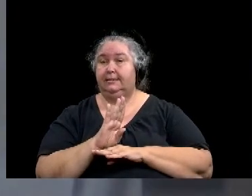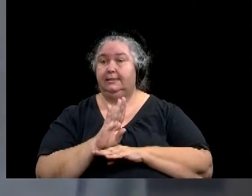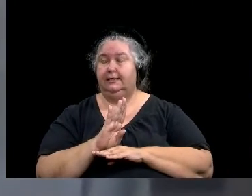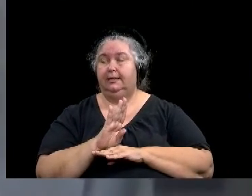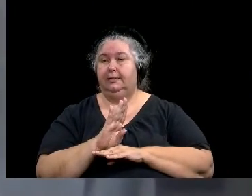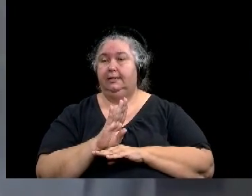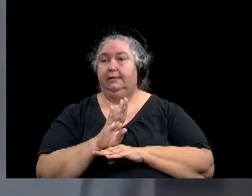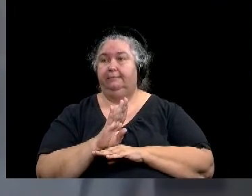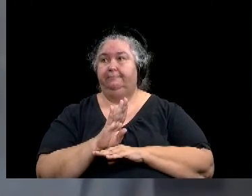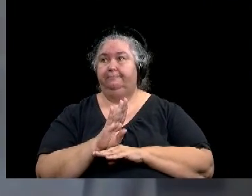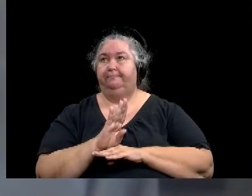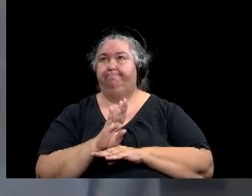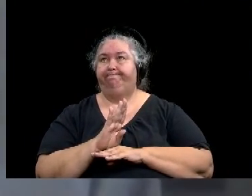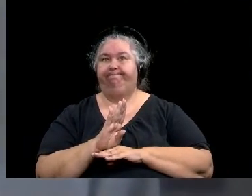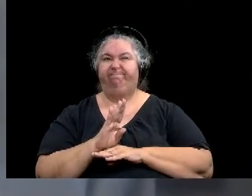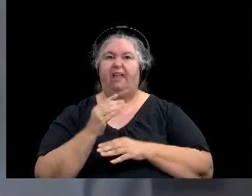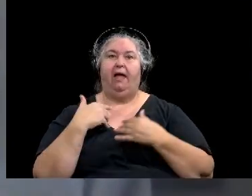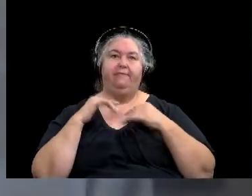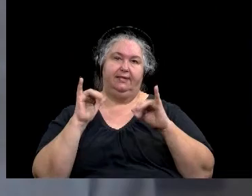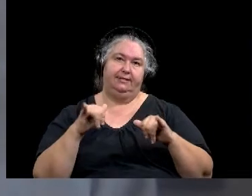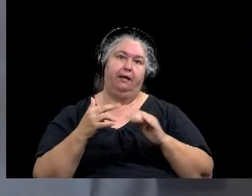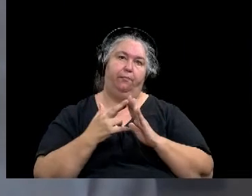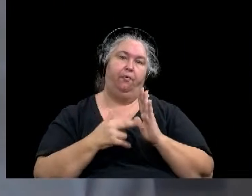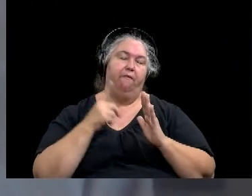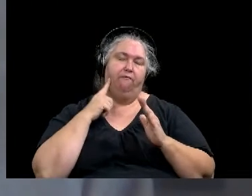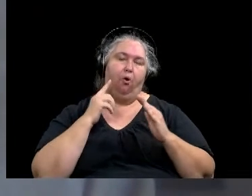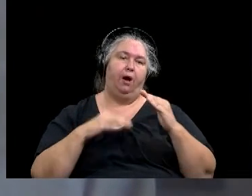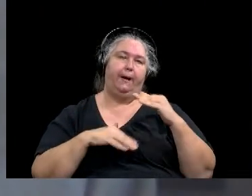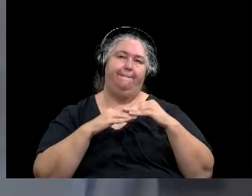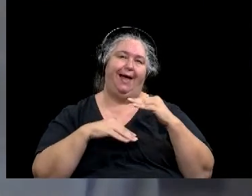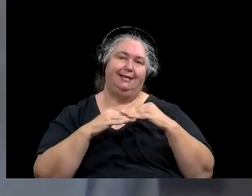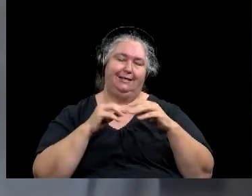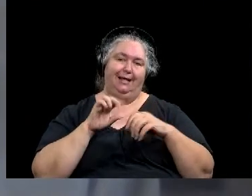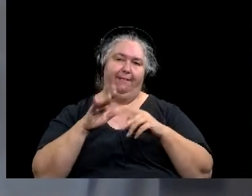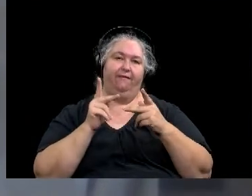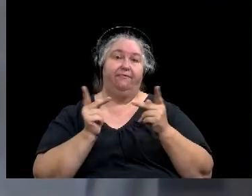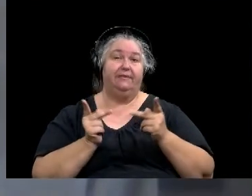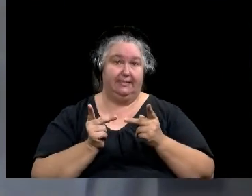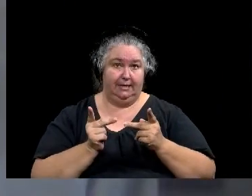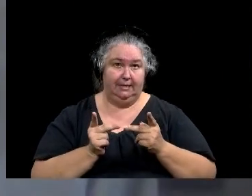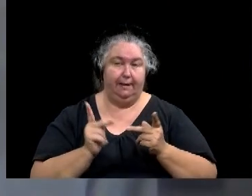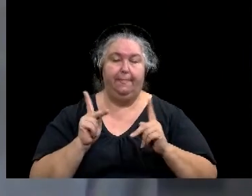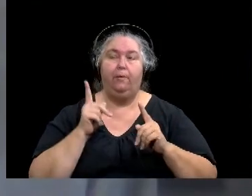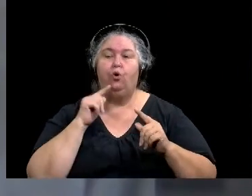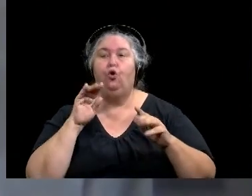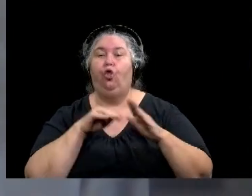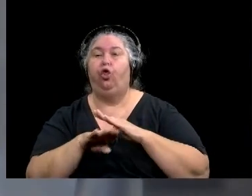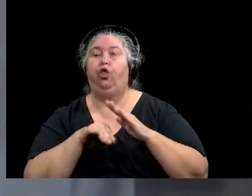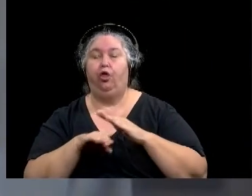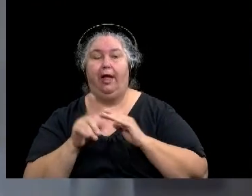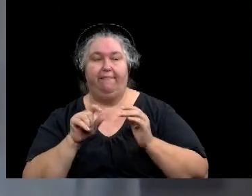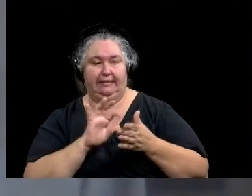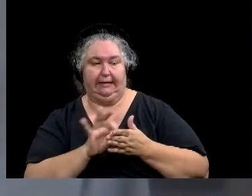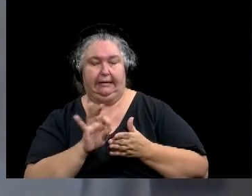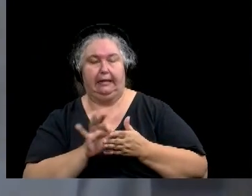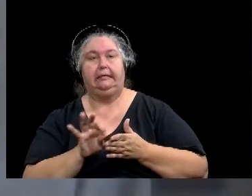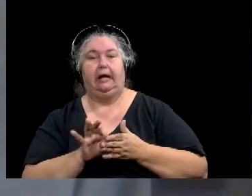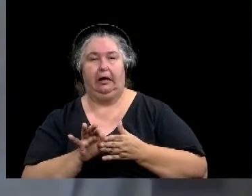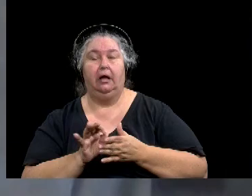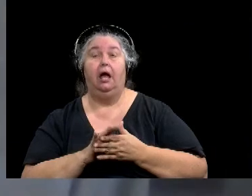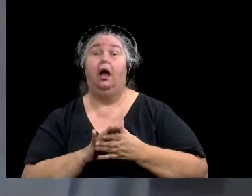tendrían que tener esas regulaciones de capacidad en sus facilidades así es que